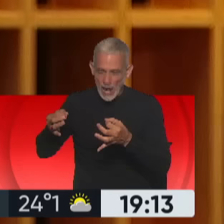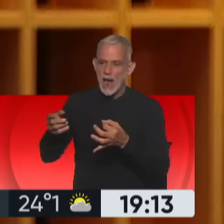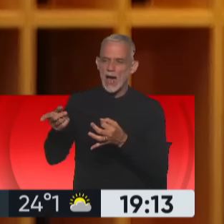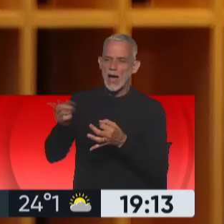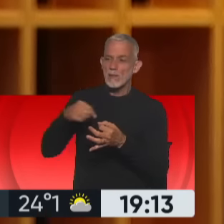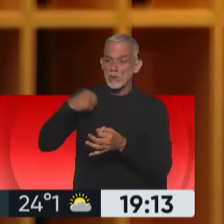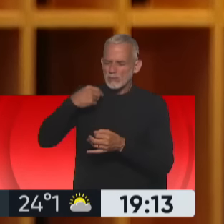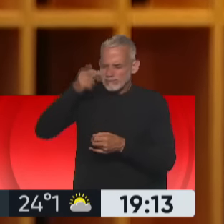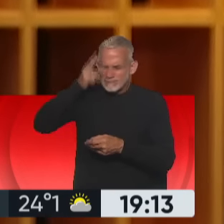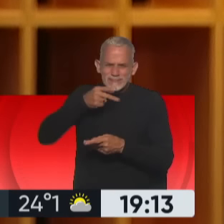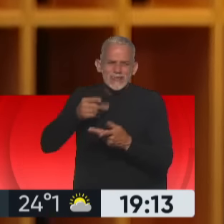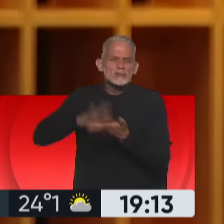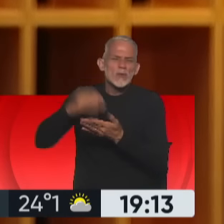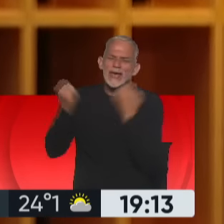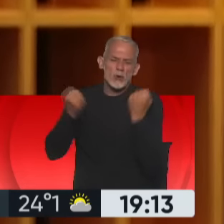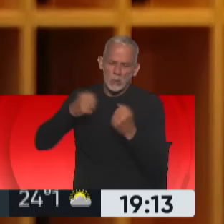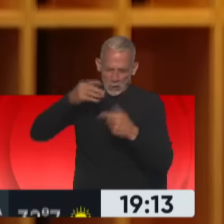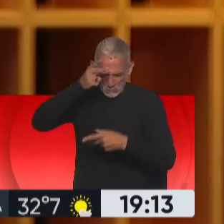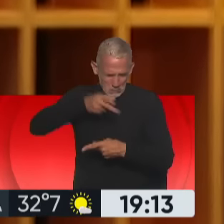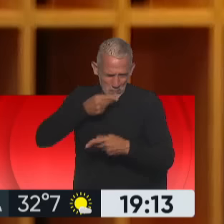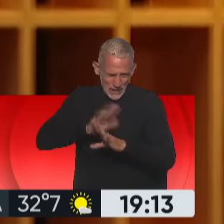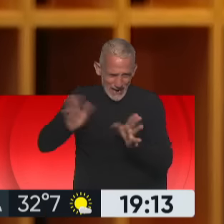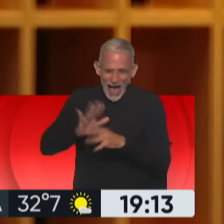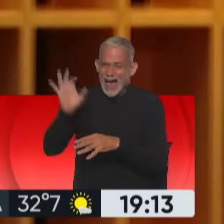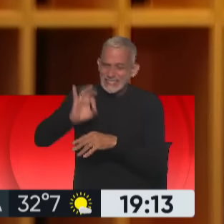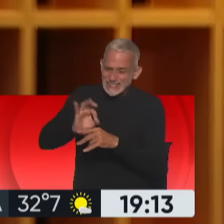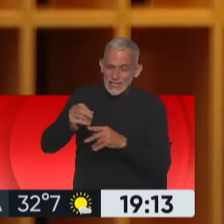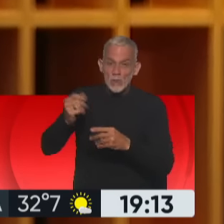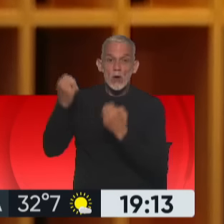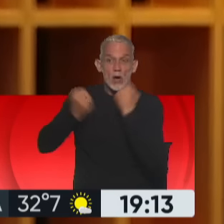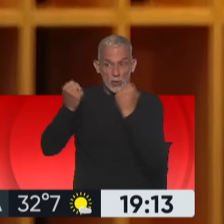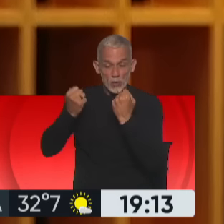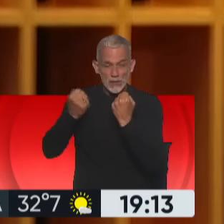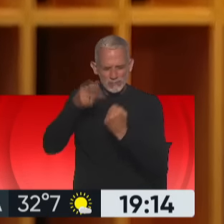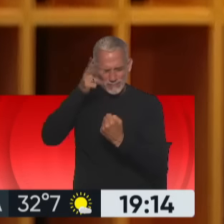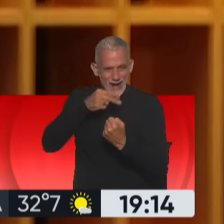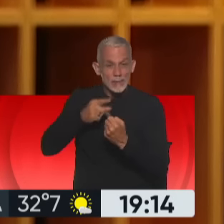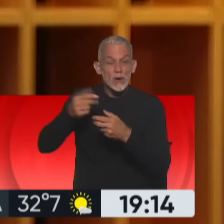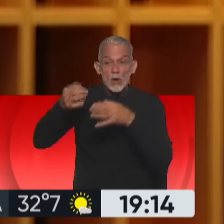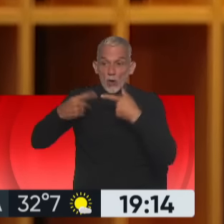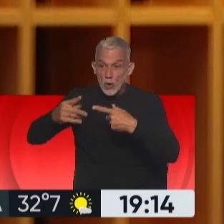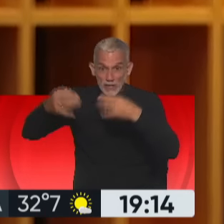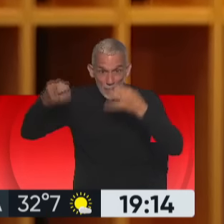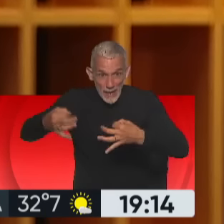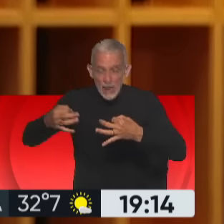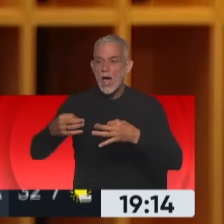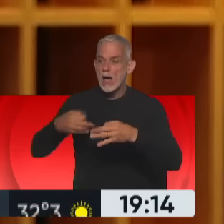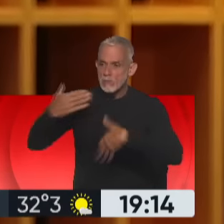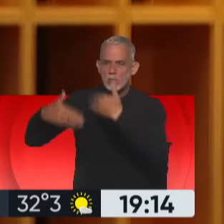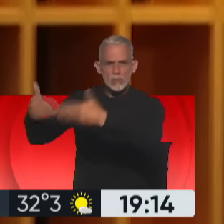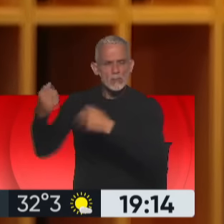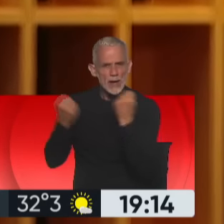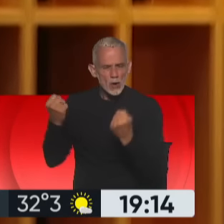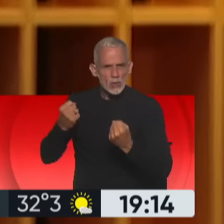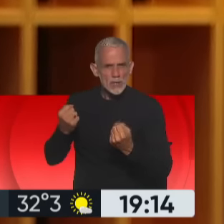no saber nada de economía y conducir a la economía en el máximo sendero de crecimiento, generando bienestar